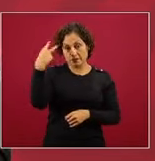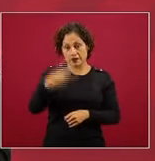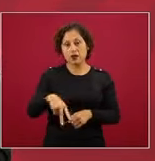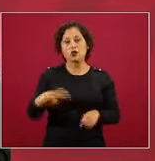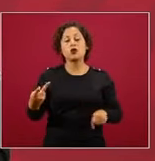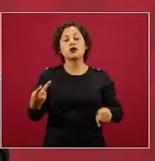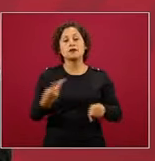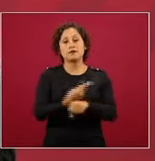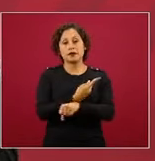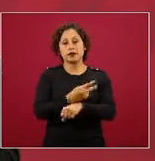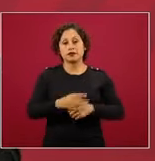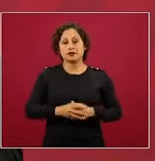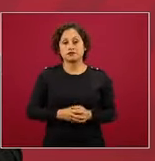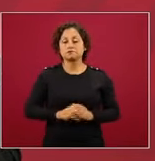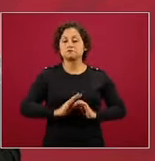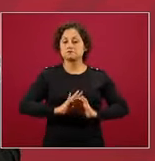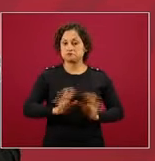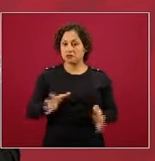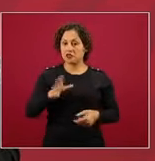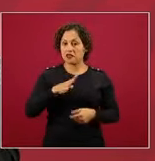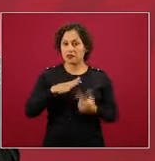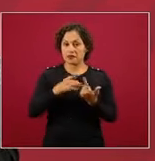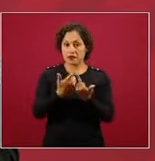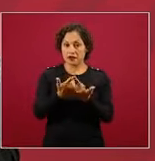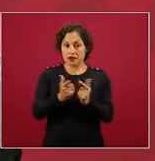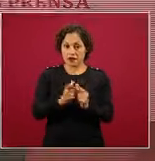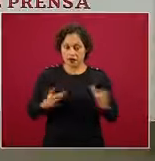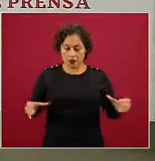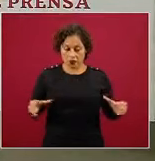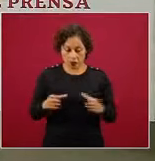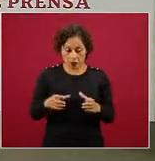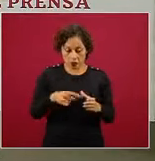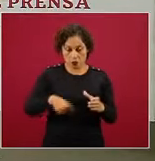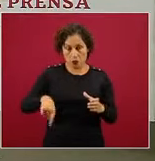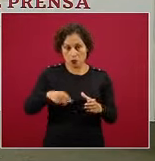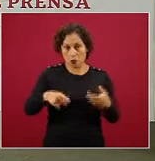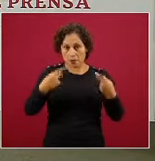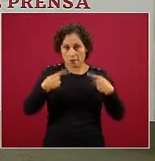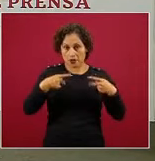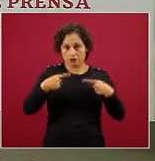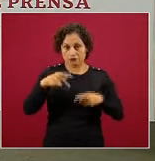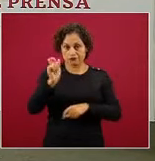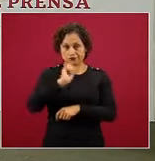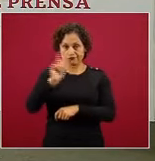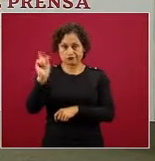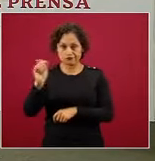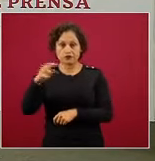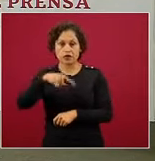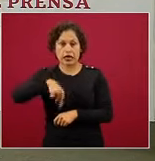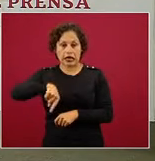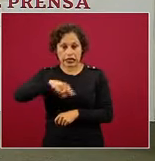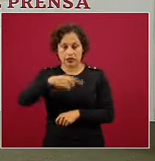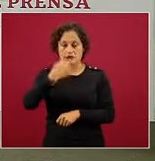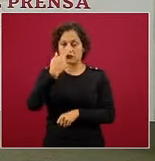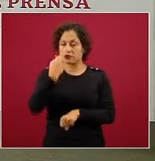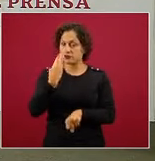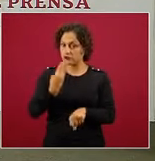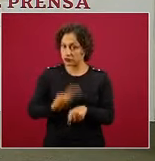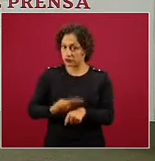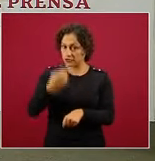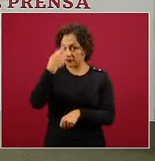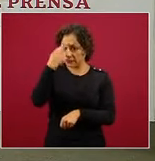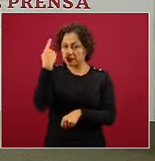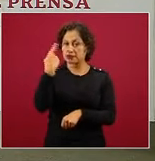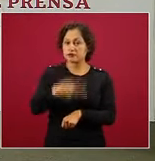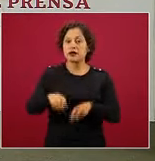conformado un grupo técnico especializado para revisar precisamente todo lo relacionado a lo que será en